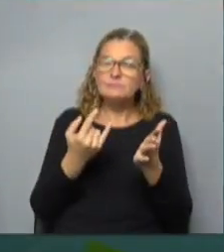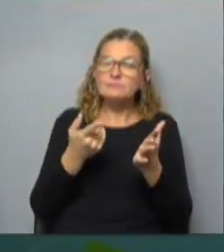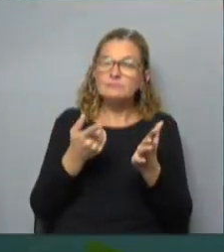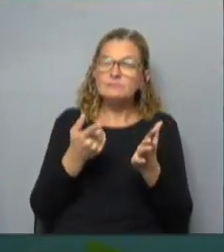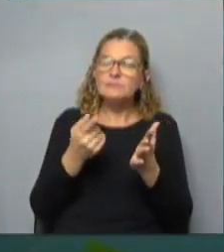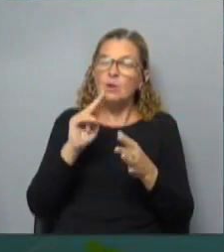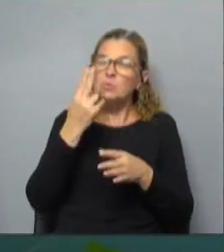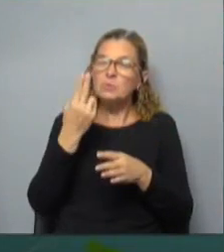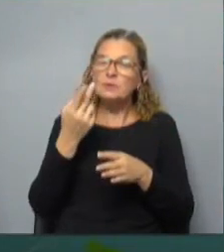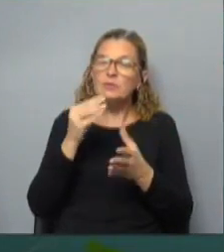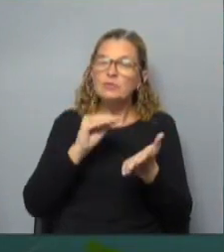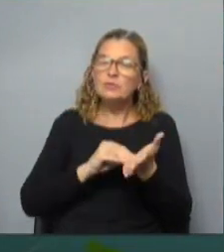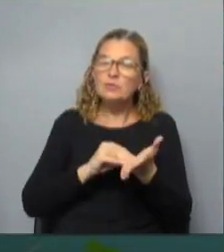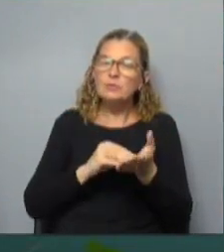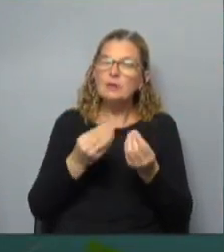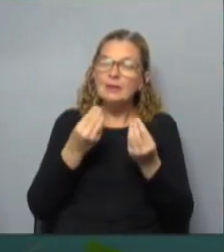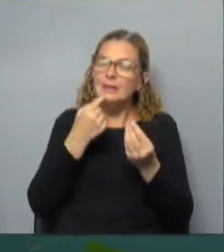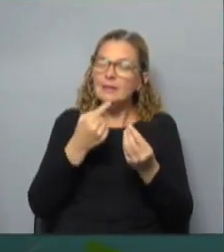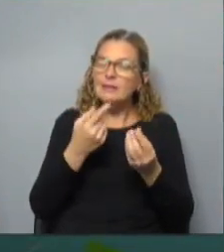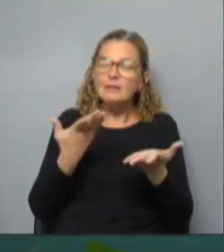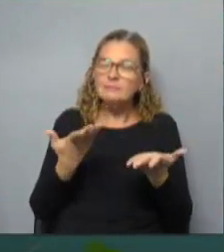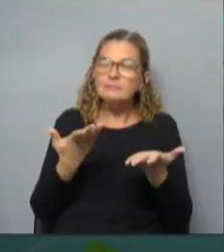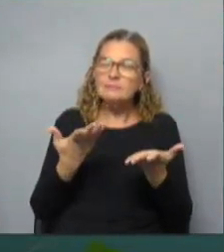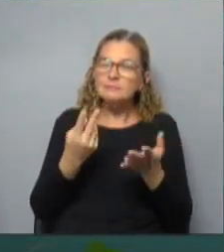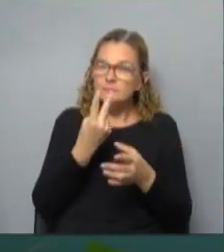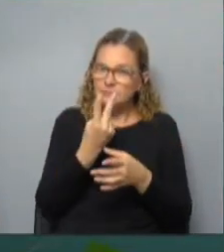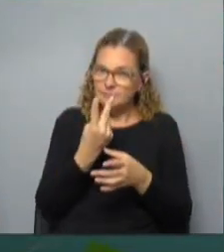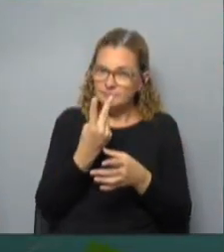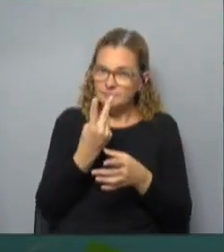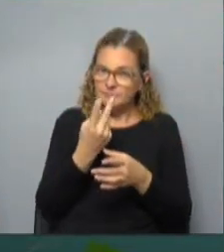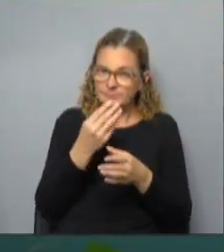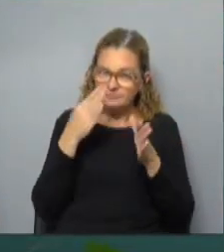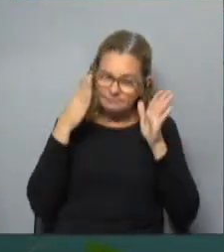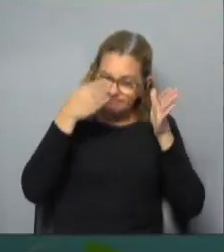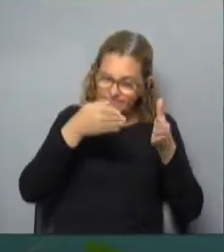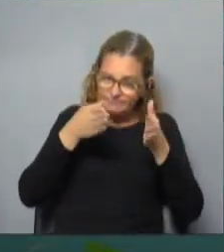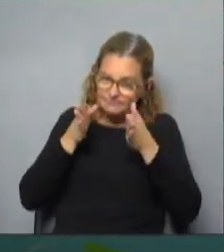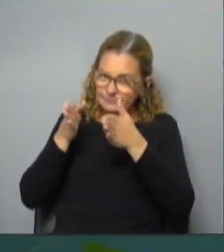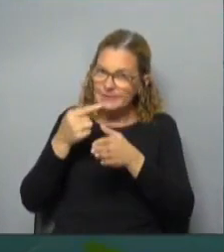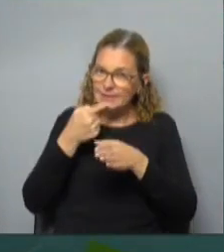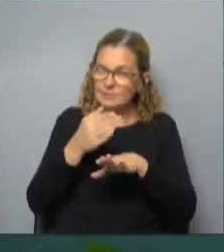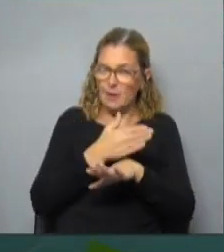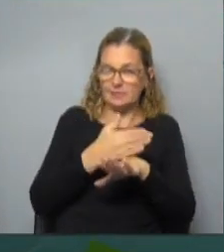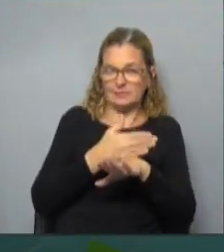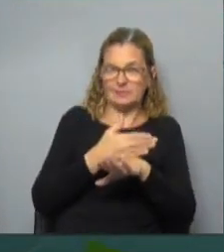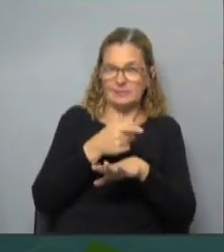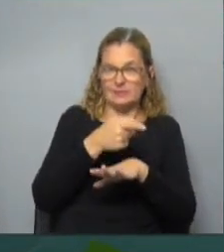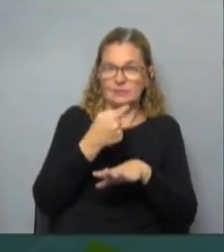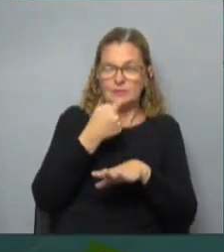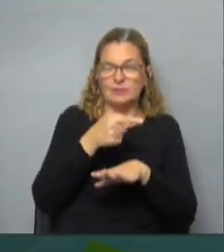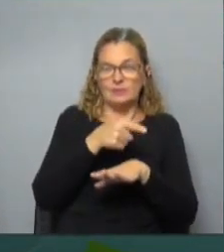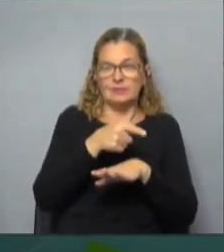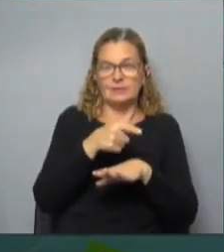capítulo uruguay sobre uruguay que se puntualiza bueno hay dos cosas muy puntuales que les decíamos al inicio que ellos destacan